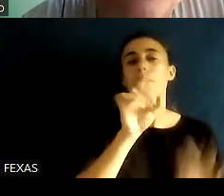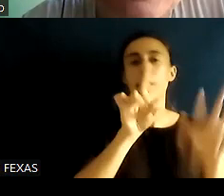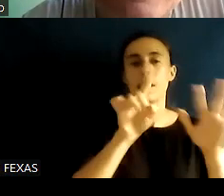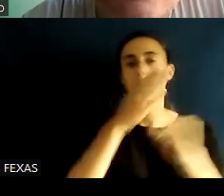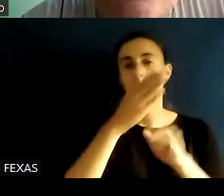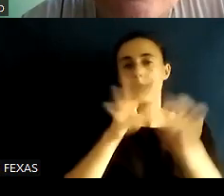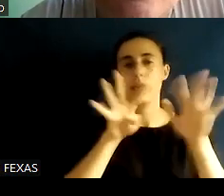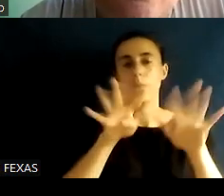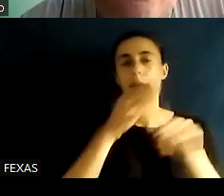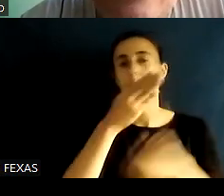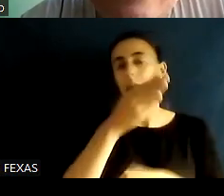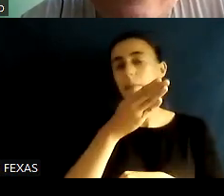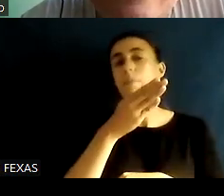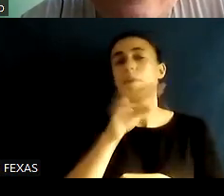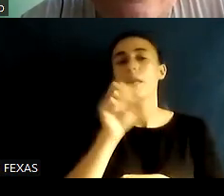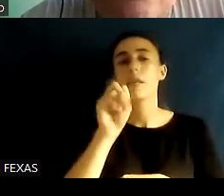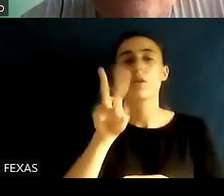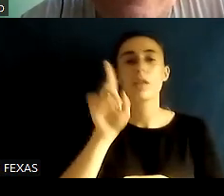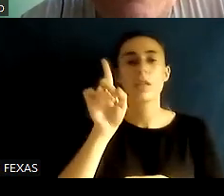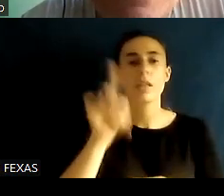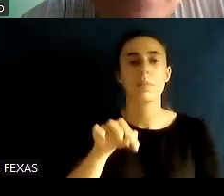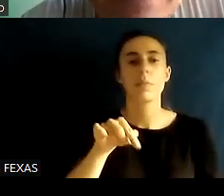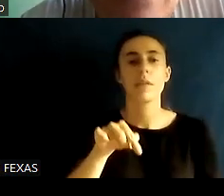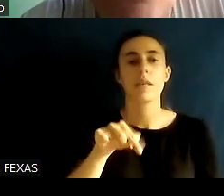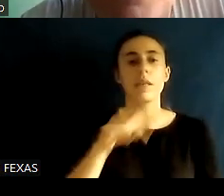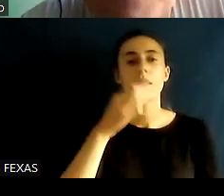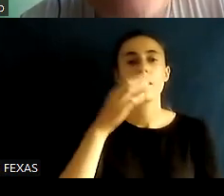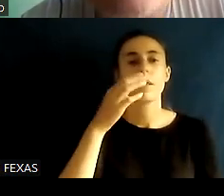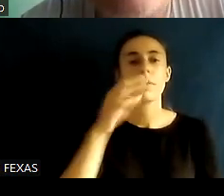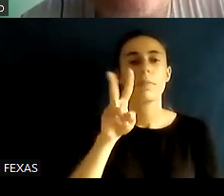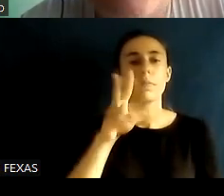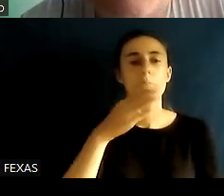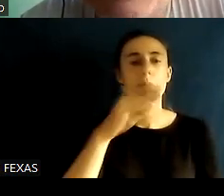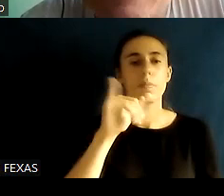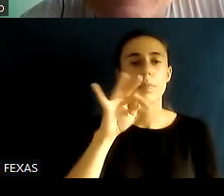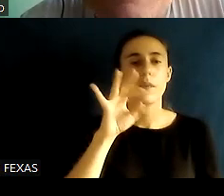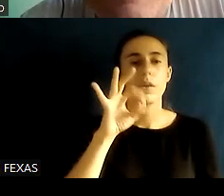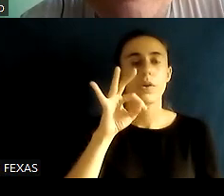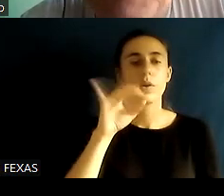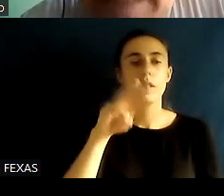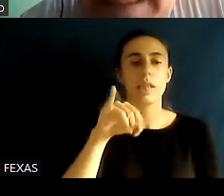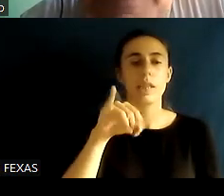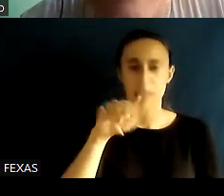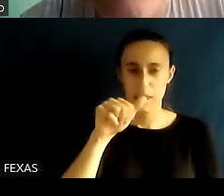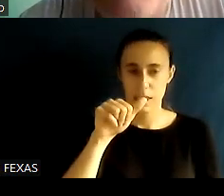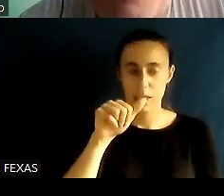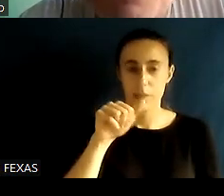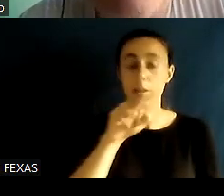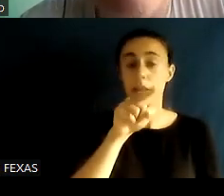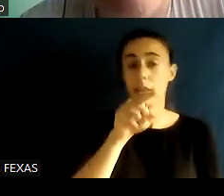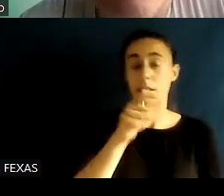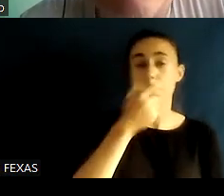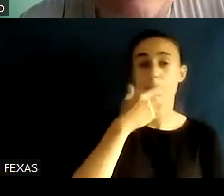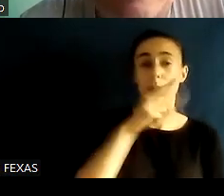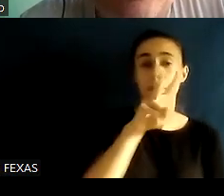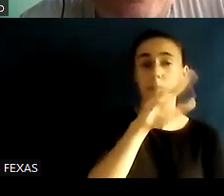ácido pantoténico o la biotina. Como sabéis, en el caso del Vitactive